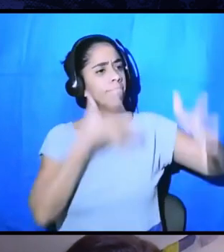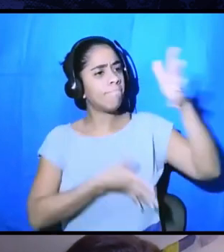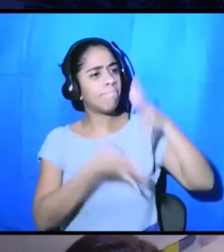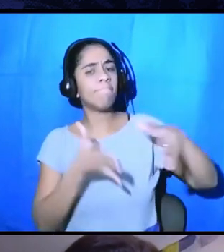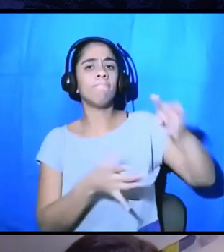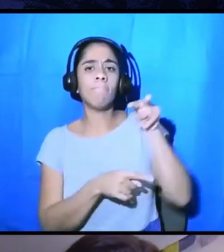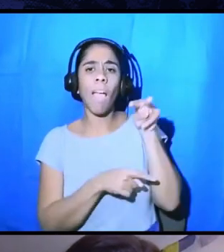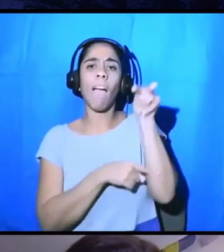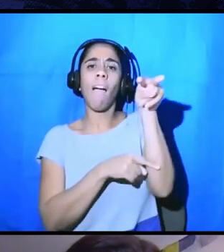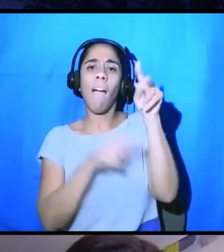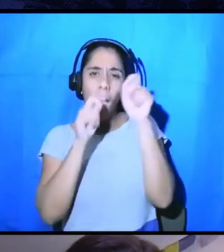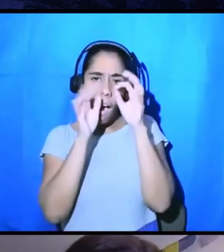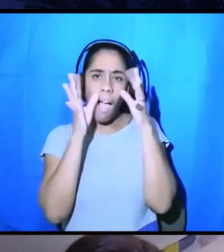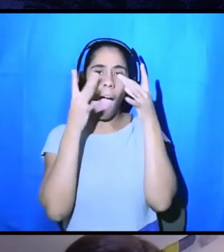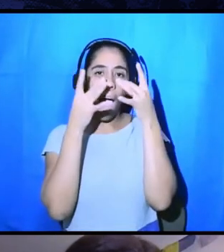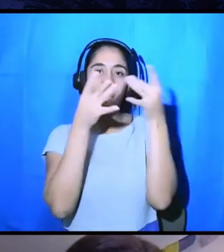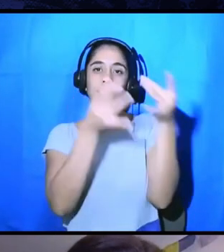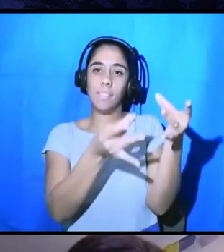eso